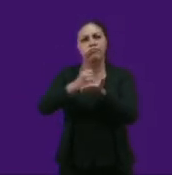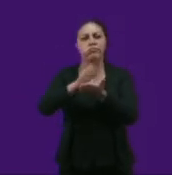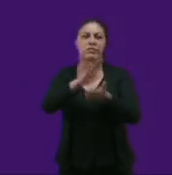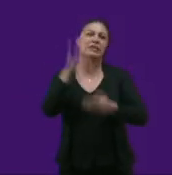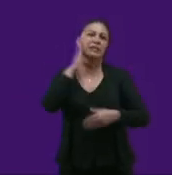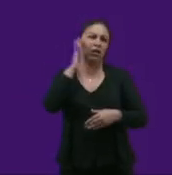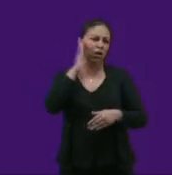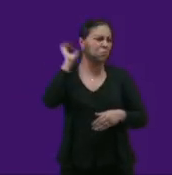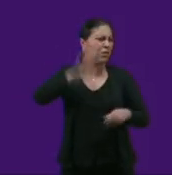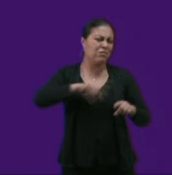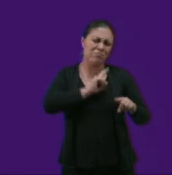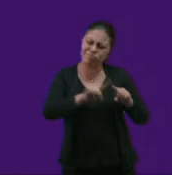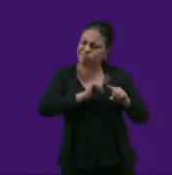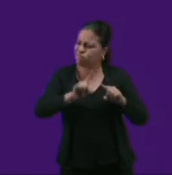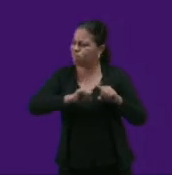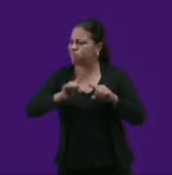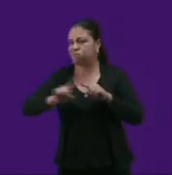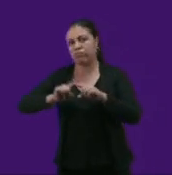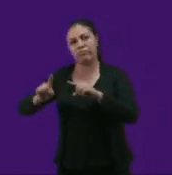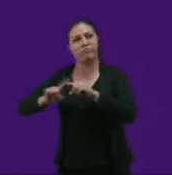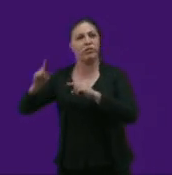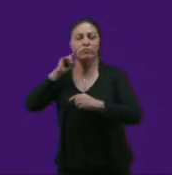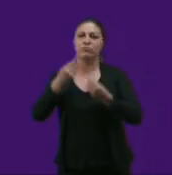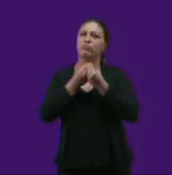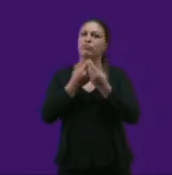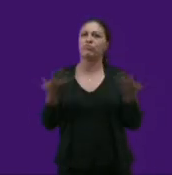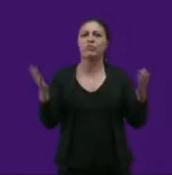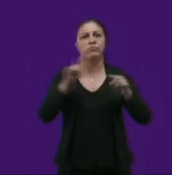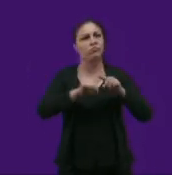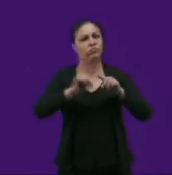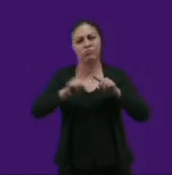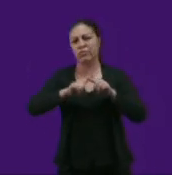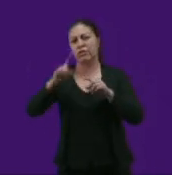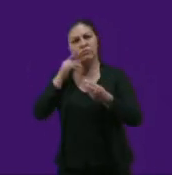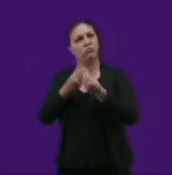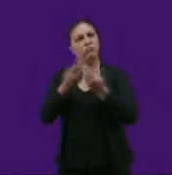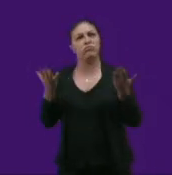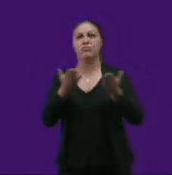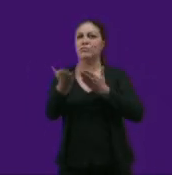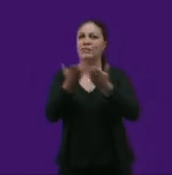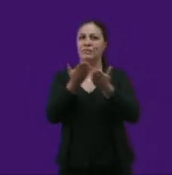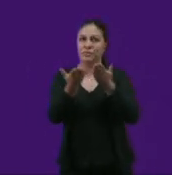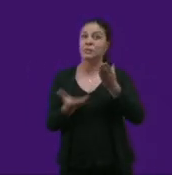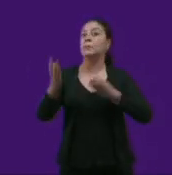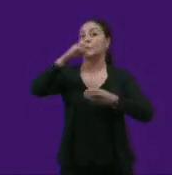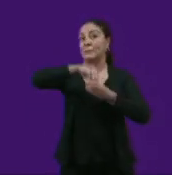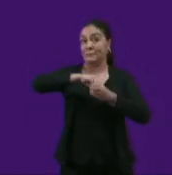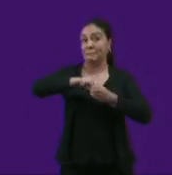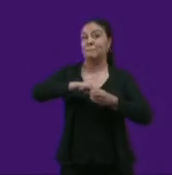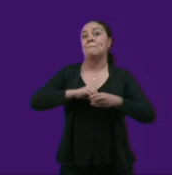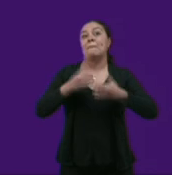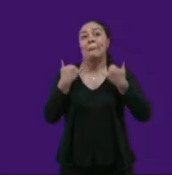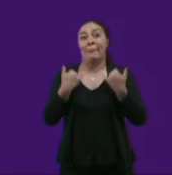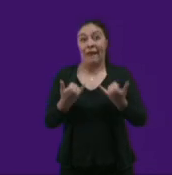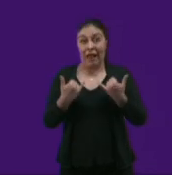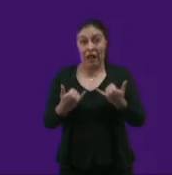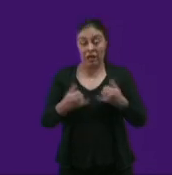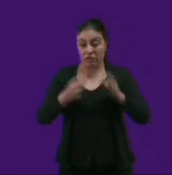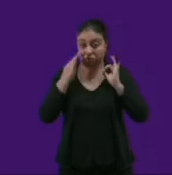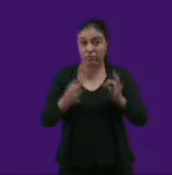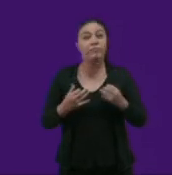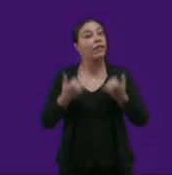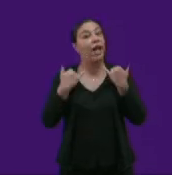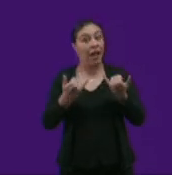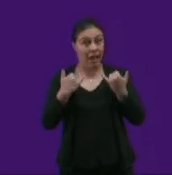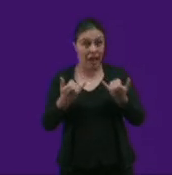creciendo muchísimo, una parte dentro de Mercado Libre, pero una parte mucho más grande fuera de Mercado Libre. Y Mercado Envíos por ahora está también limitado